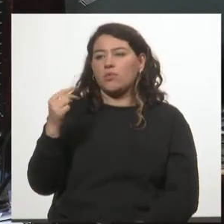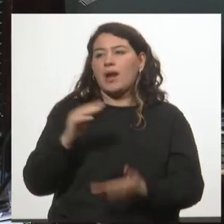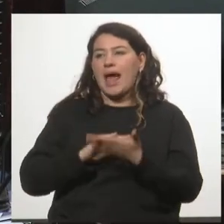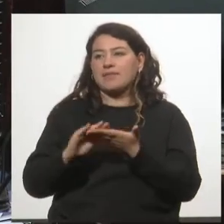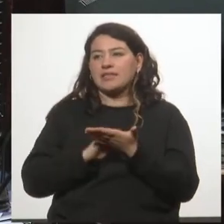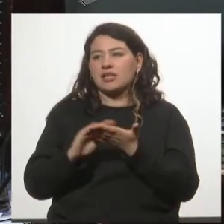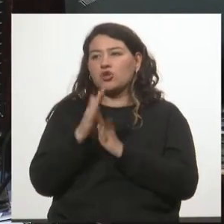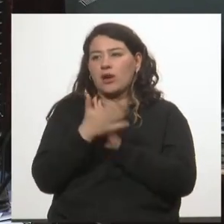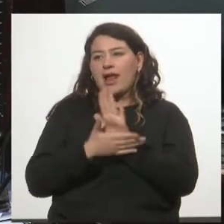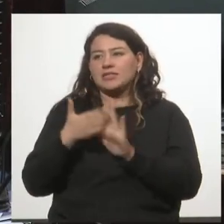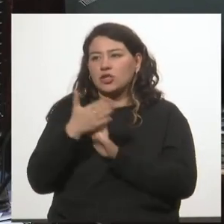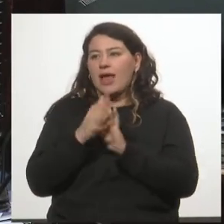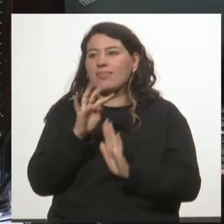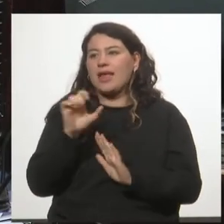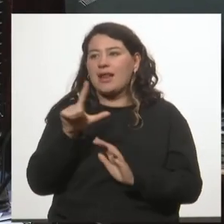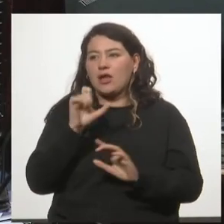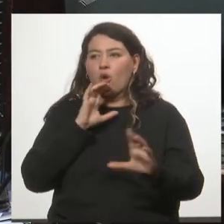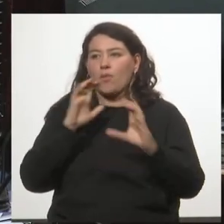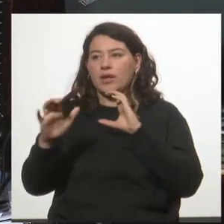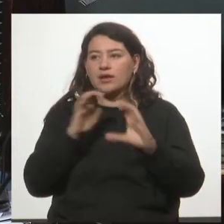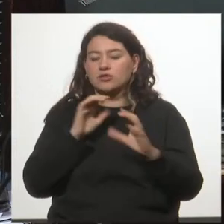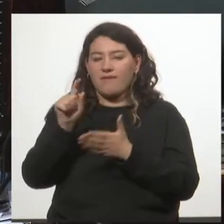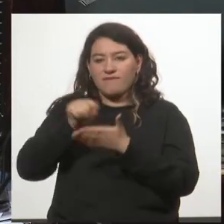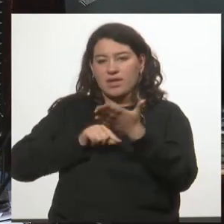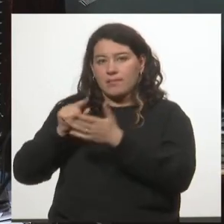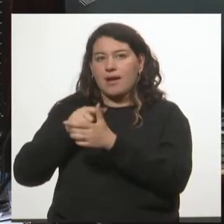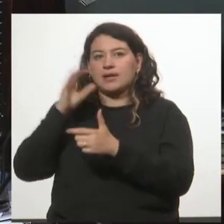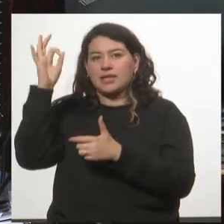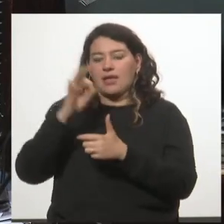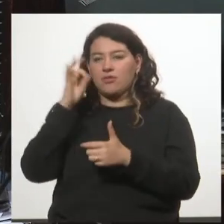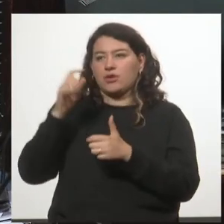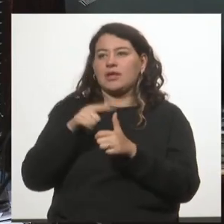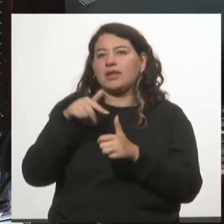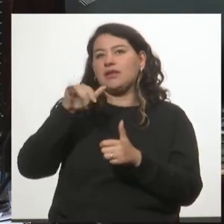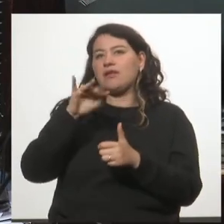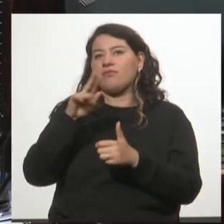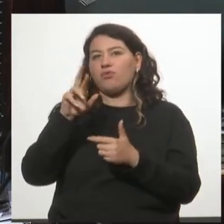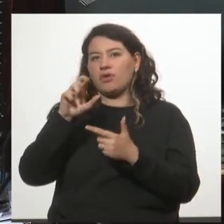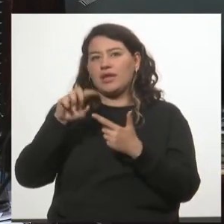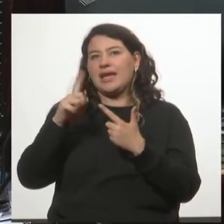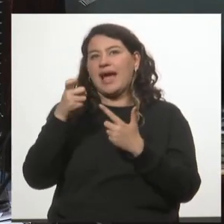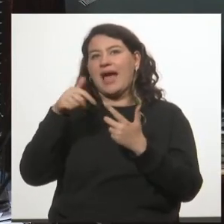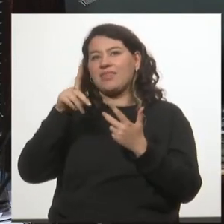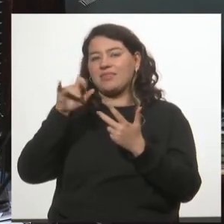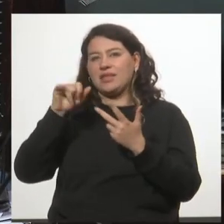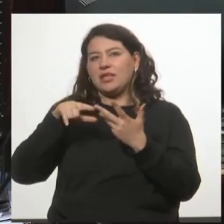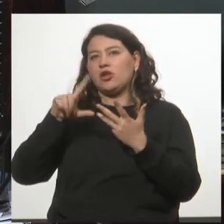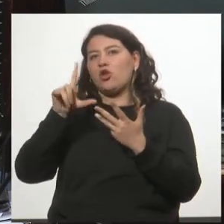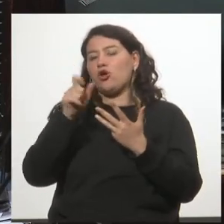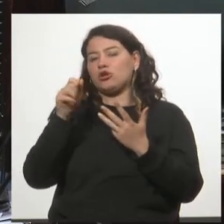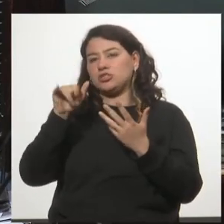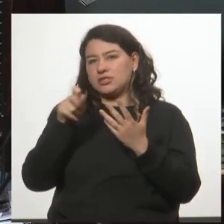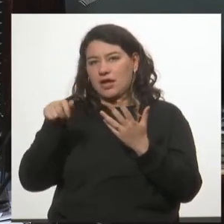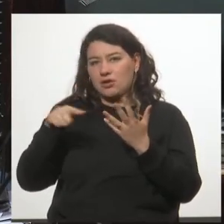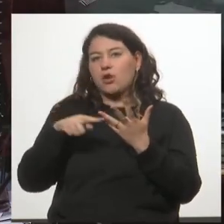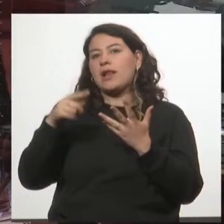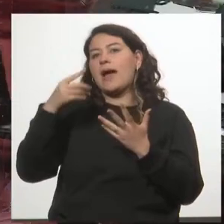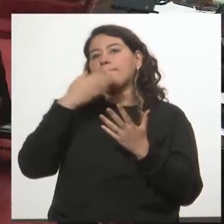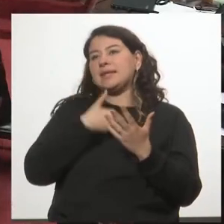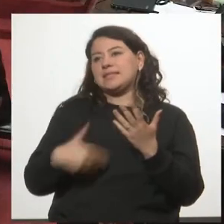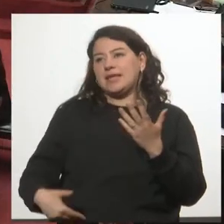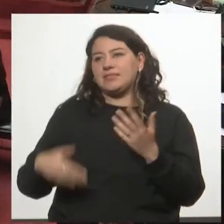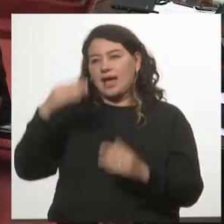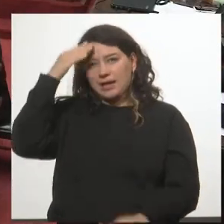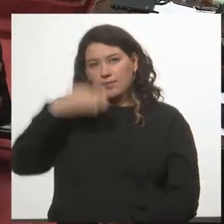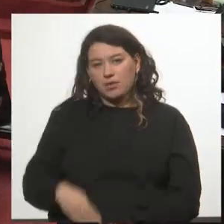administración nacional de telecomunicaciones firmar acciones senadores niffouri gandini lozano coutinho y la presidenta argimón